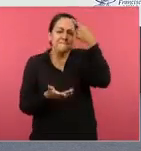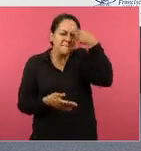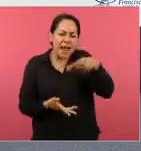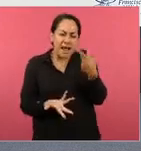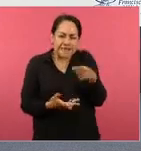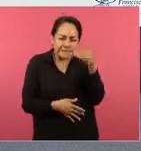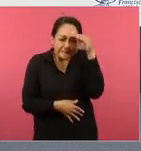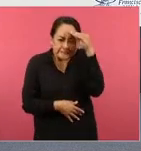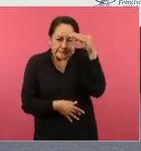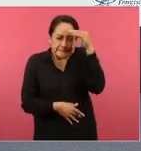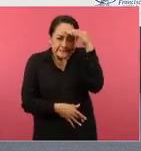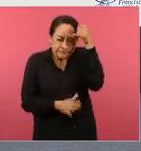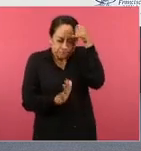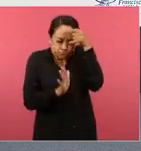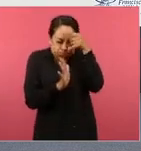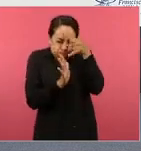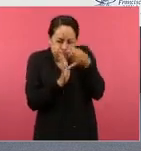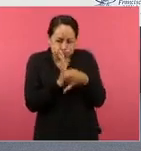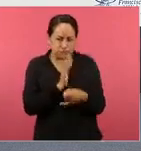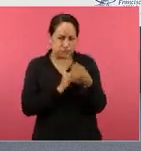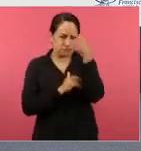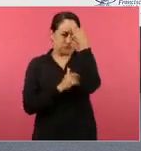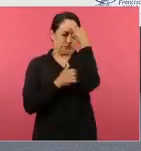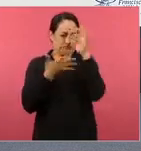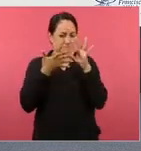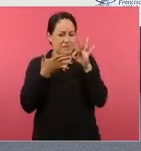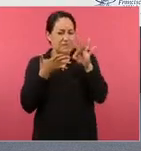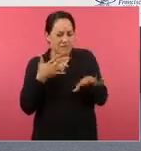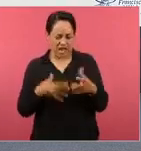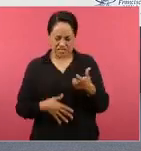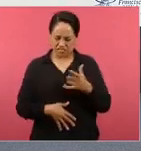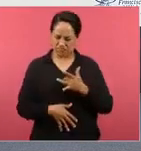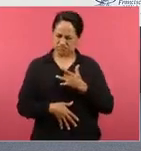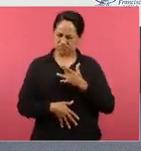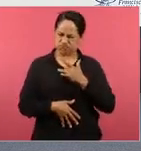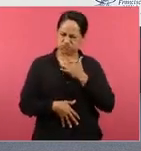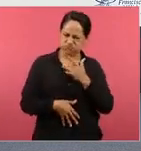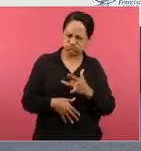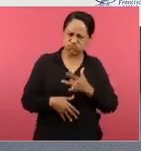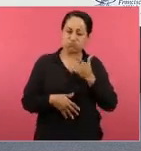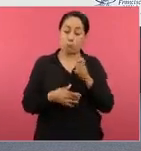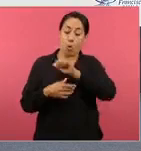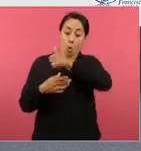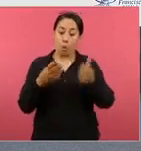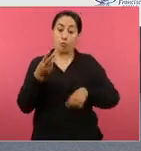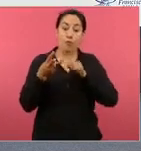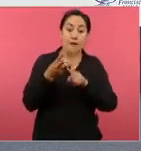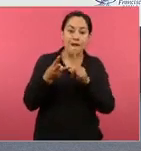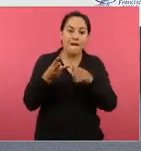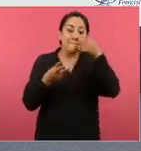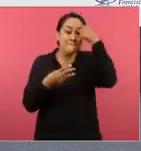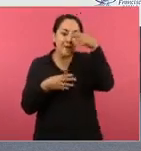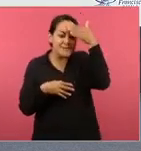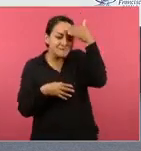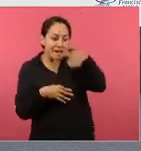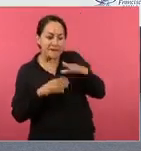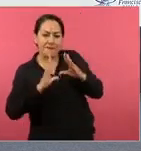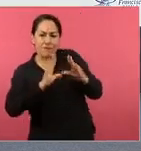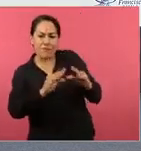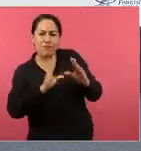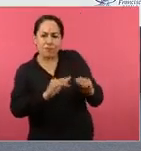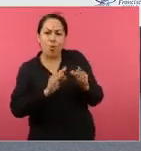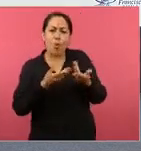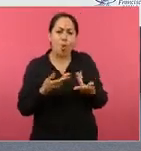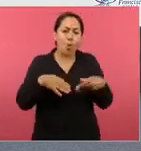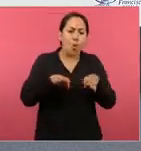detonadores, pero también hay otros videos que tienen que ver más con el saber, con los saberes, que luego les preocupan a muchos espacios.